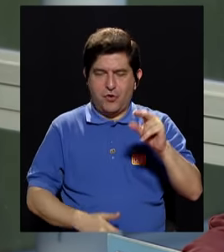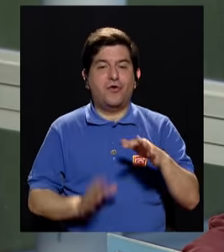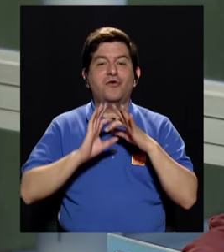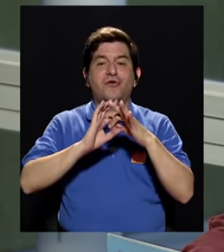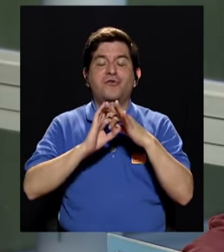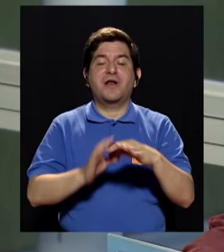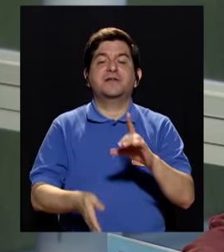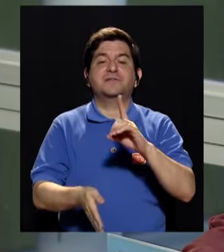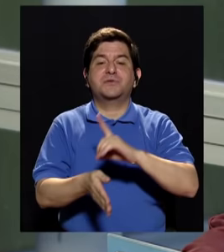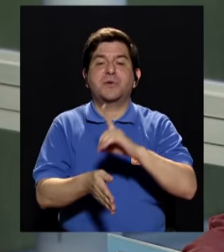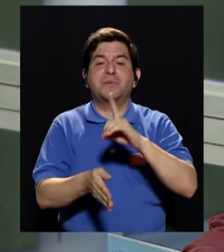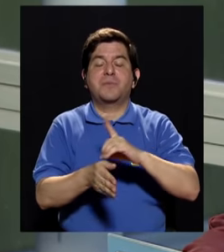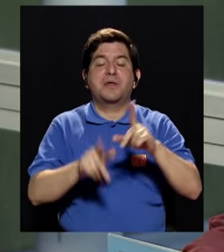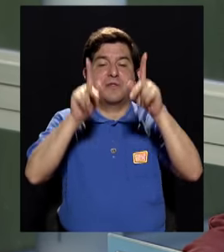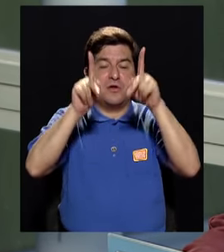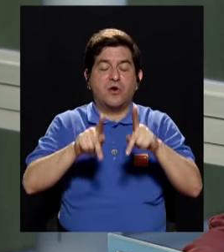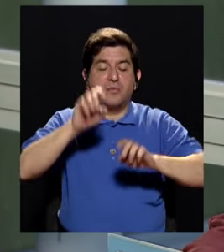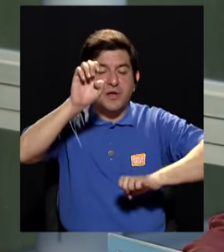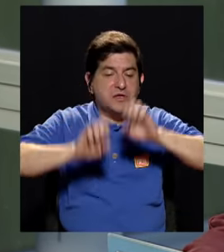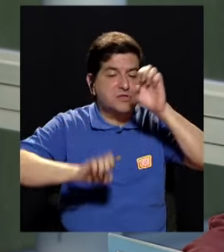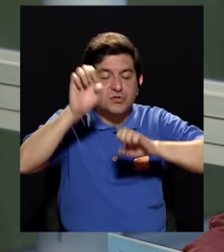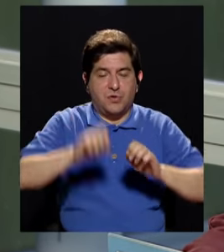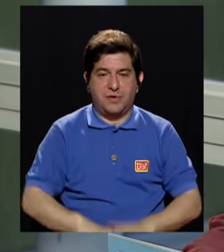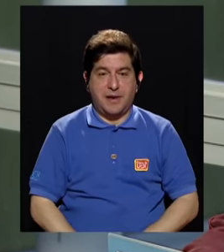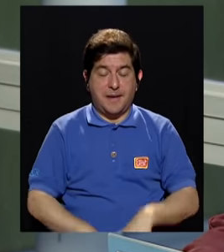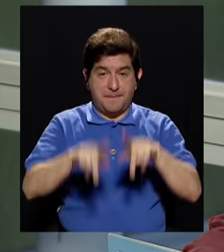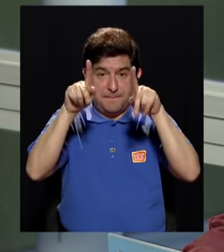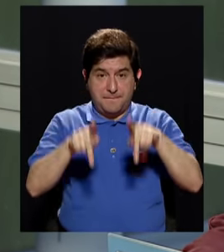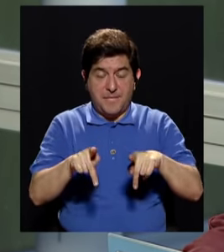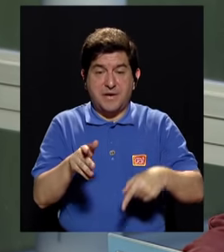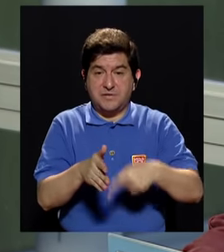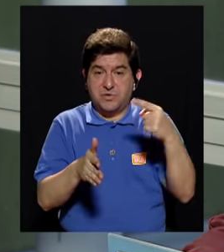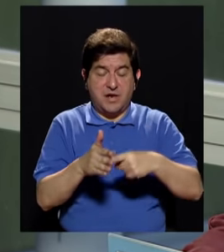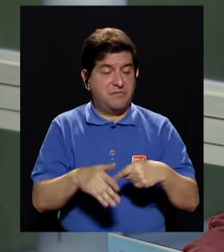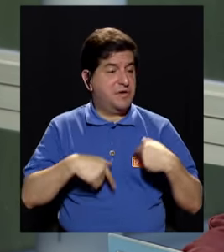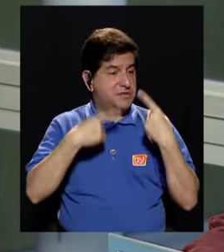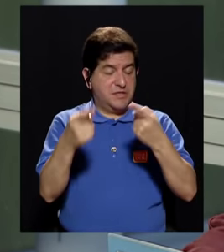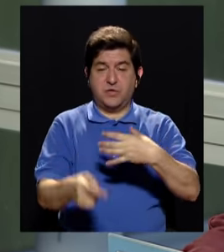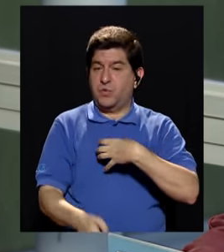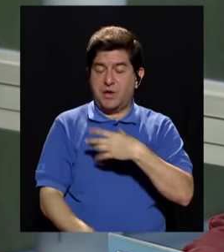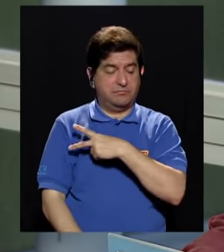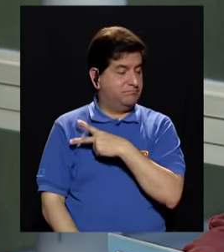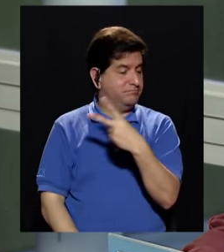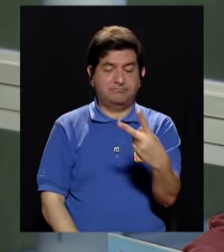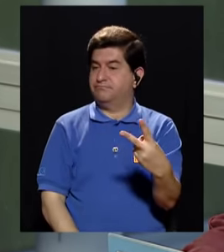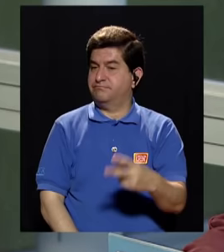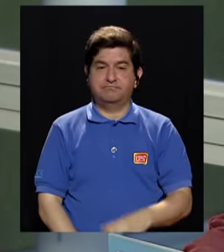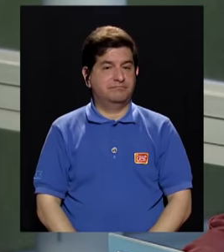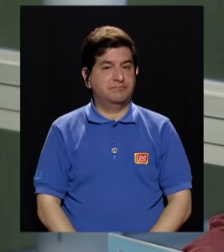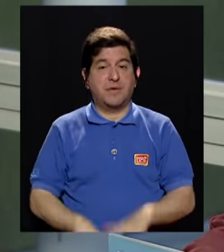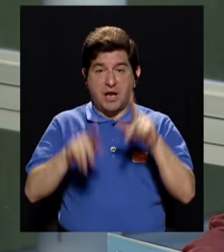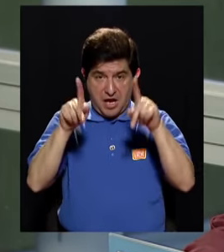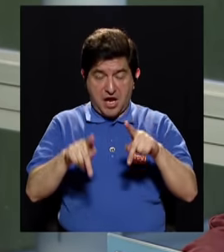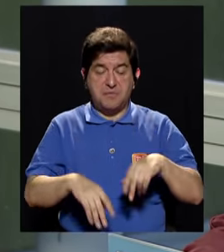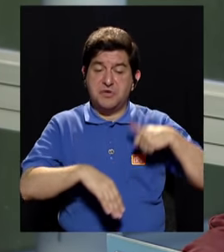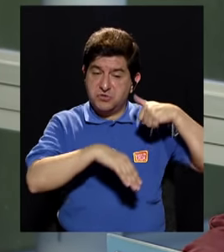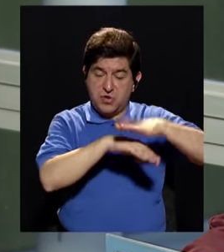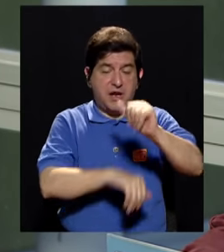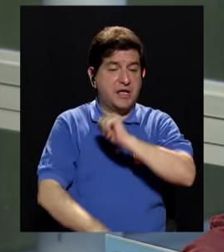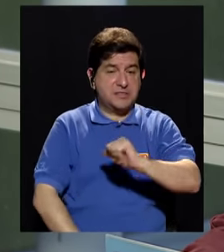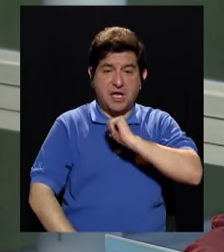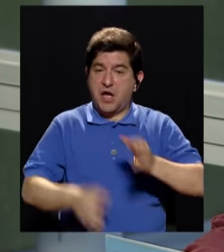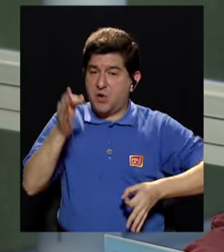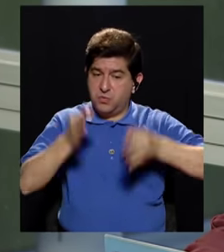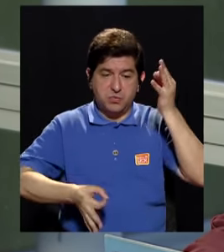más una relación médico persona a evaluar y es una persona que muchas veces no llega por su propia voluntad verdad hay personas que las manda la